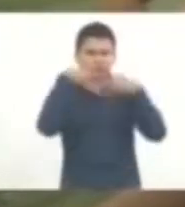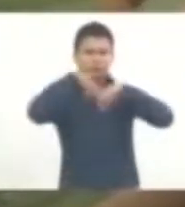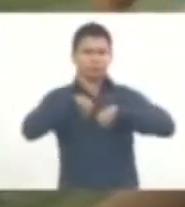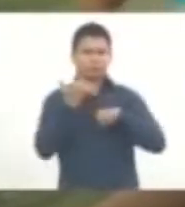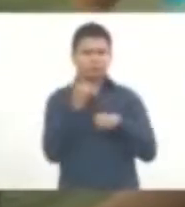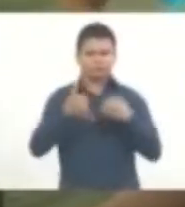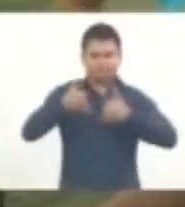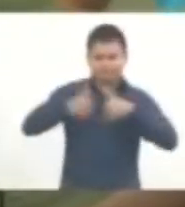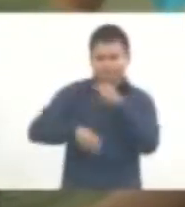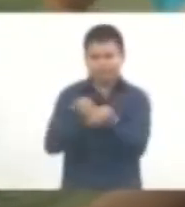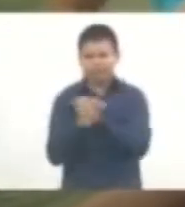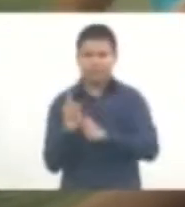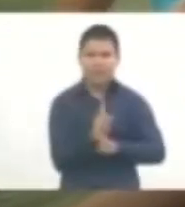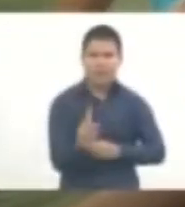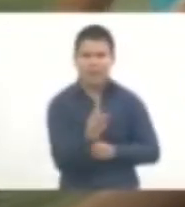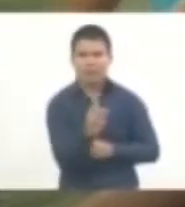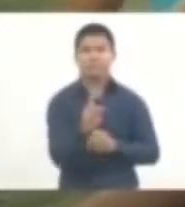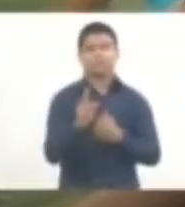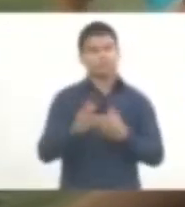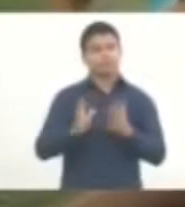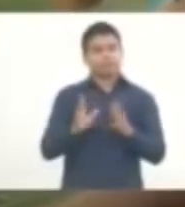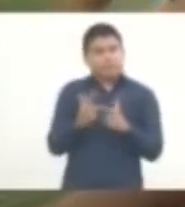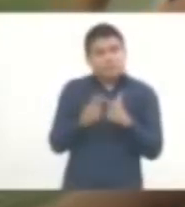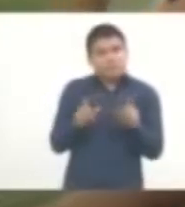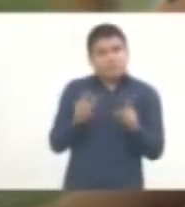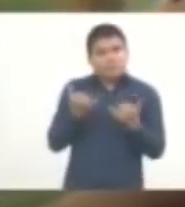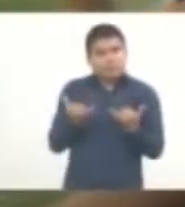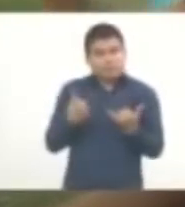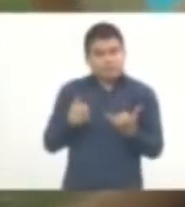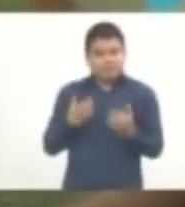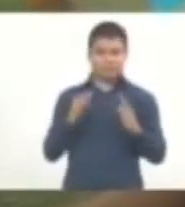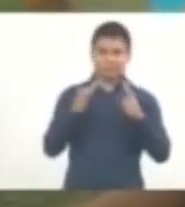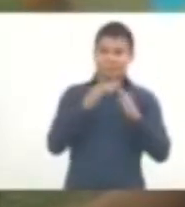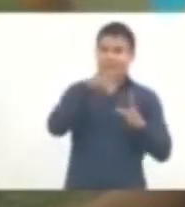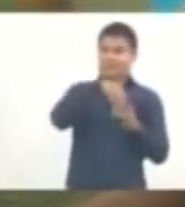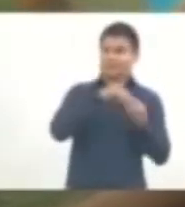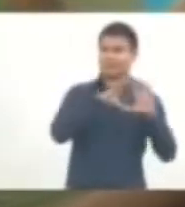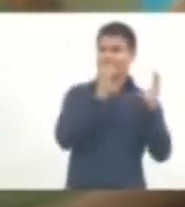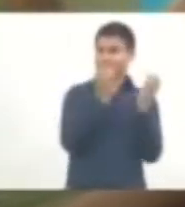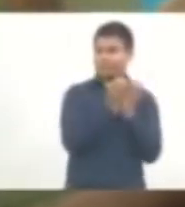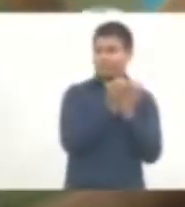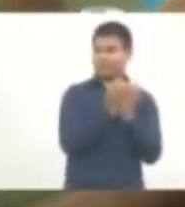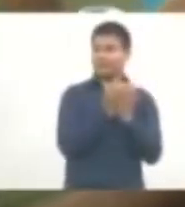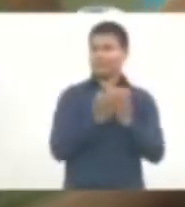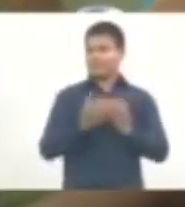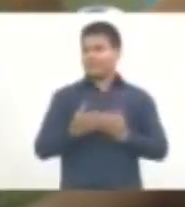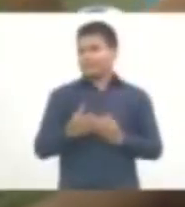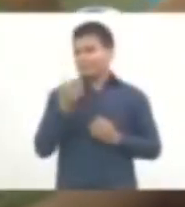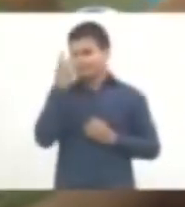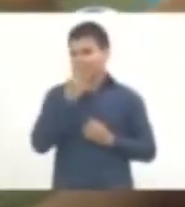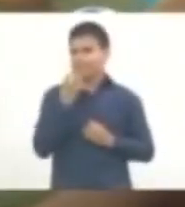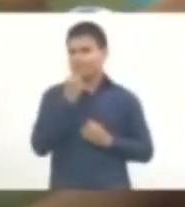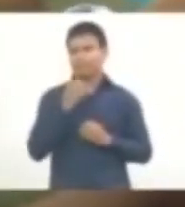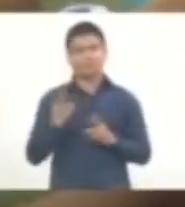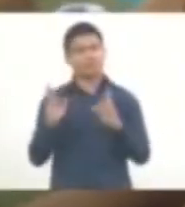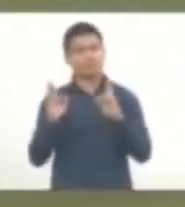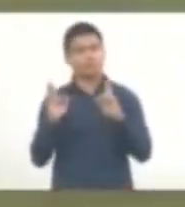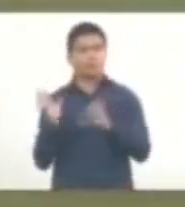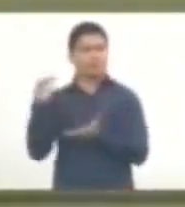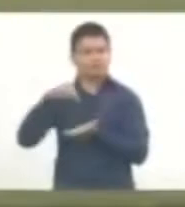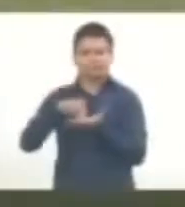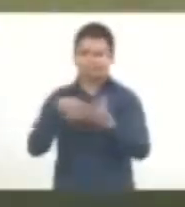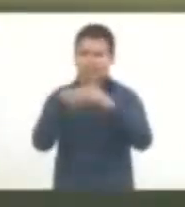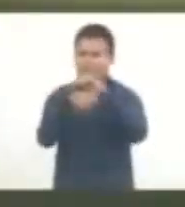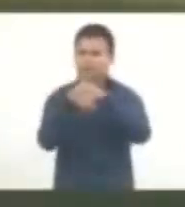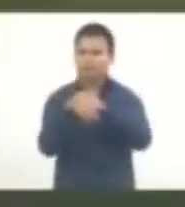que va a ser algo diferente en mi casa, con el estadio, algo muy lindo, y ojalá podamos con la ayuda de Dios volver a marcar.